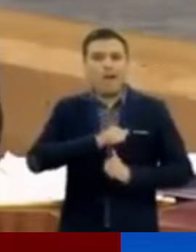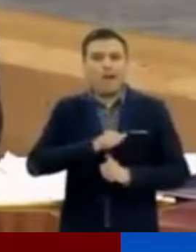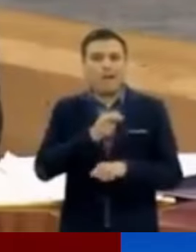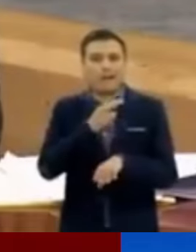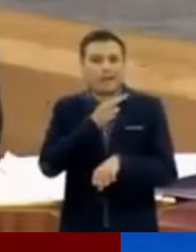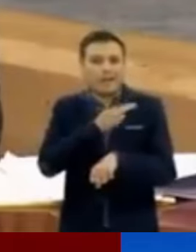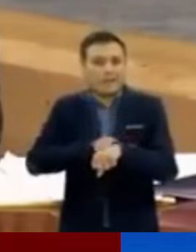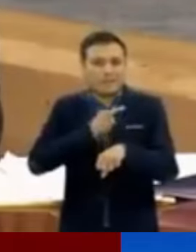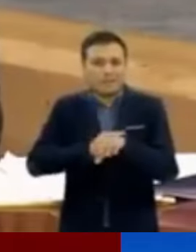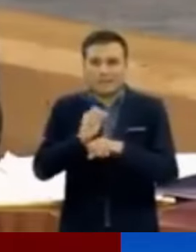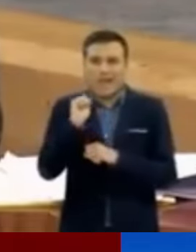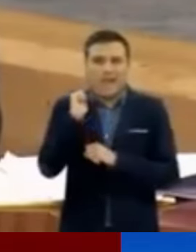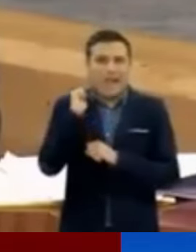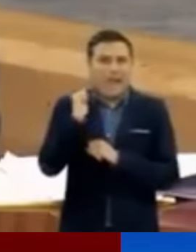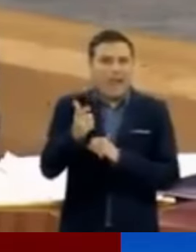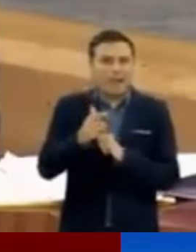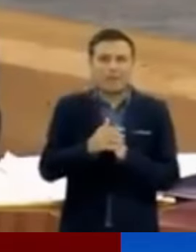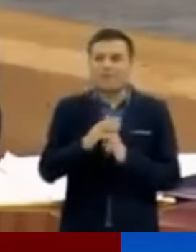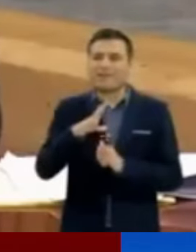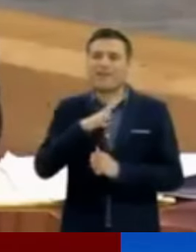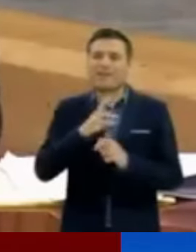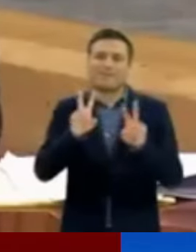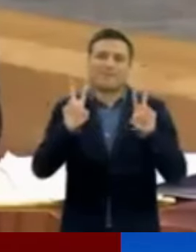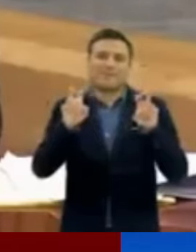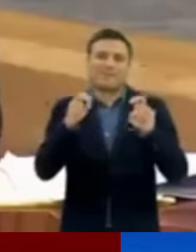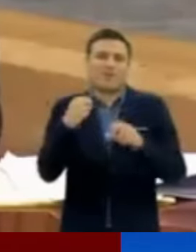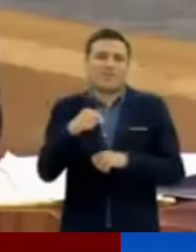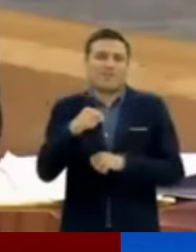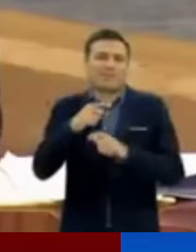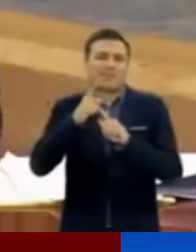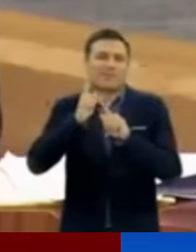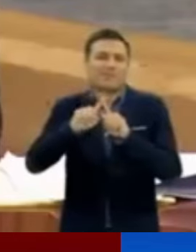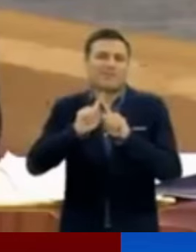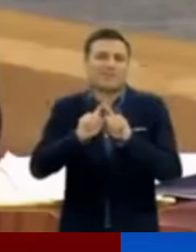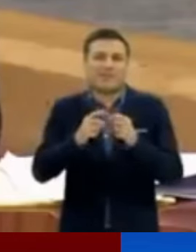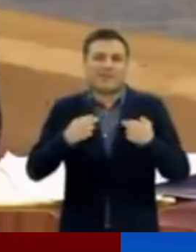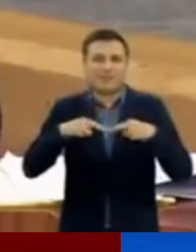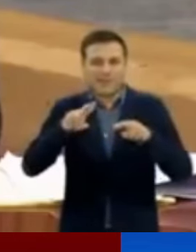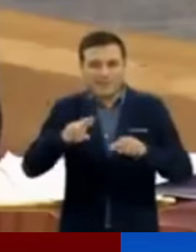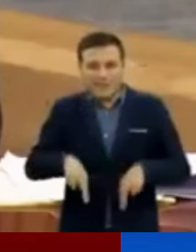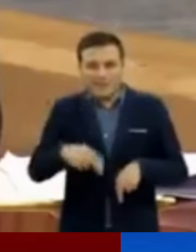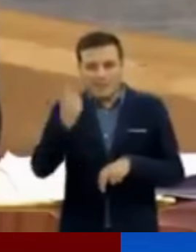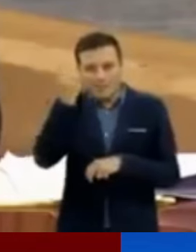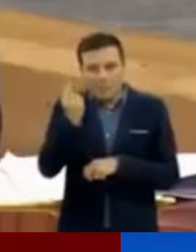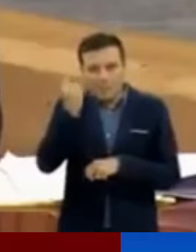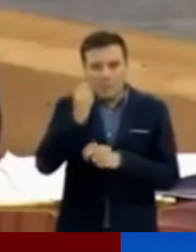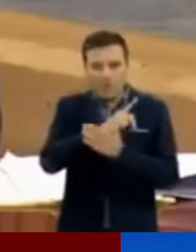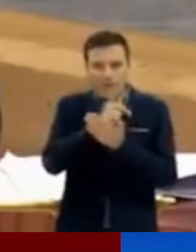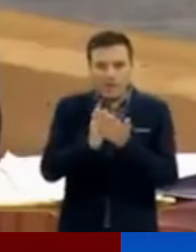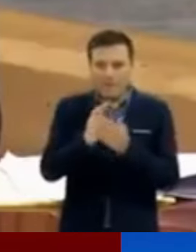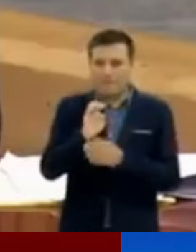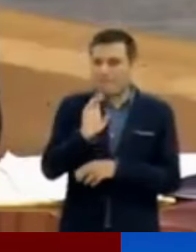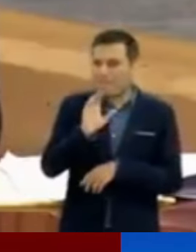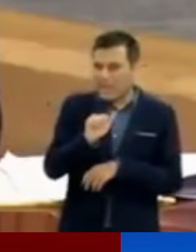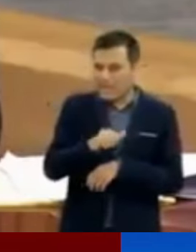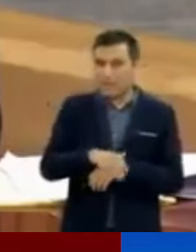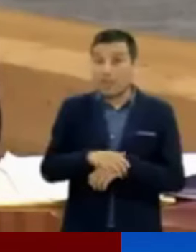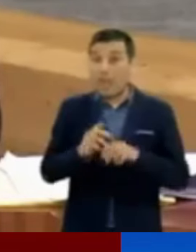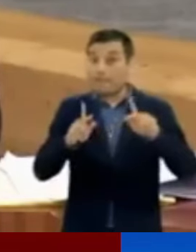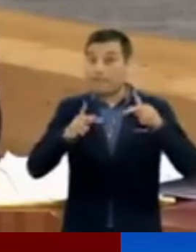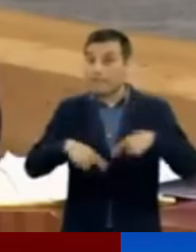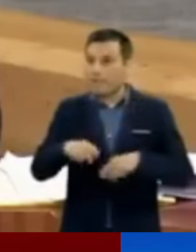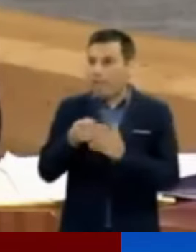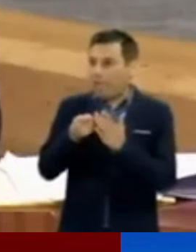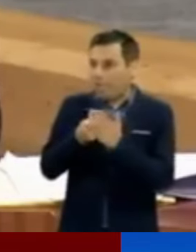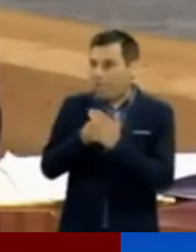quieran llamar, que luego se inventan delegados de programas sociales que condicione, sugiera, presione o use